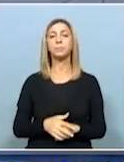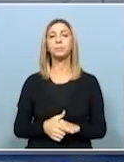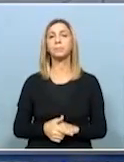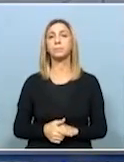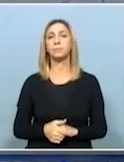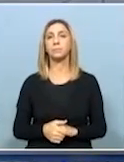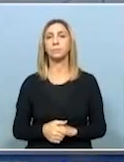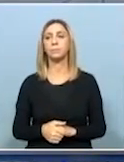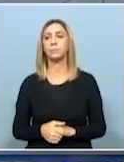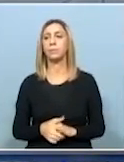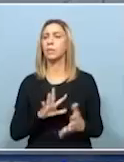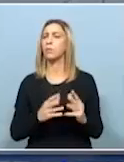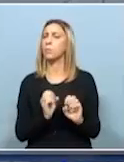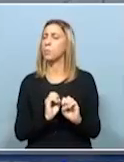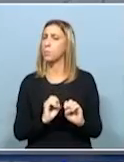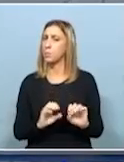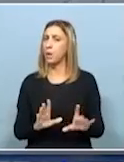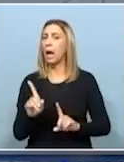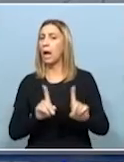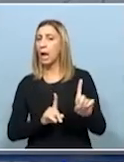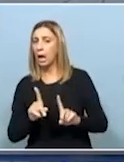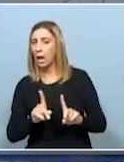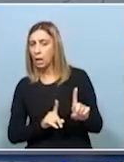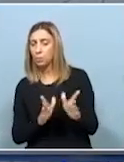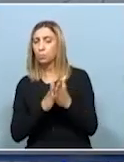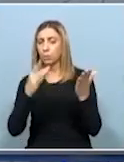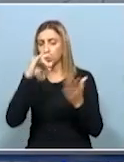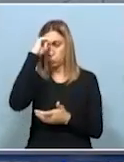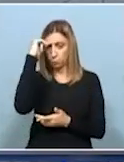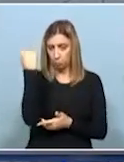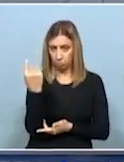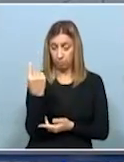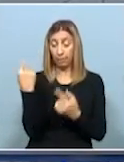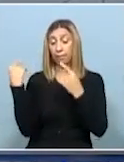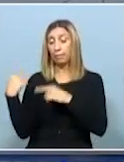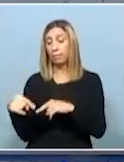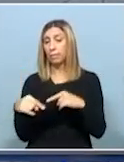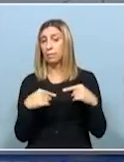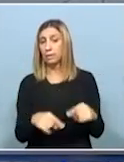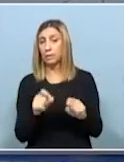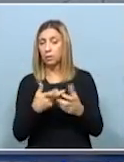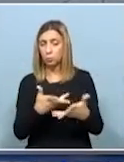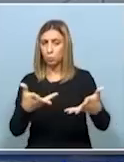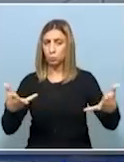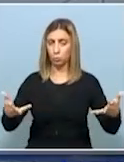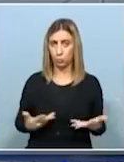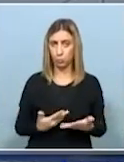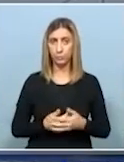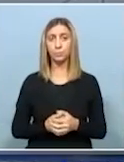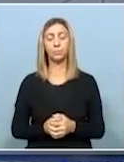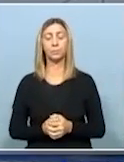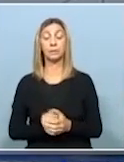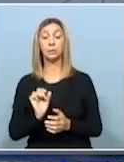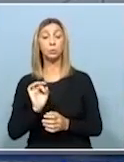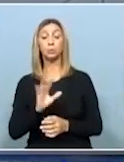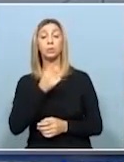eh maliciosamente por algunos medios nacionales y por diferentes redes sociales con el